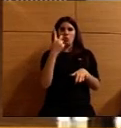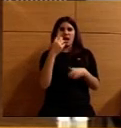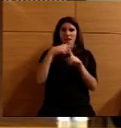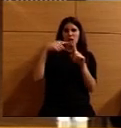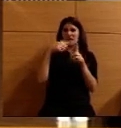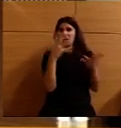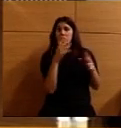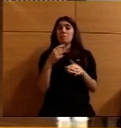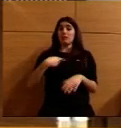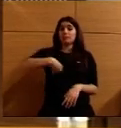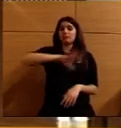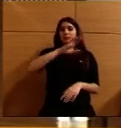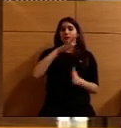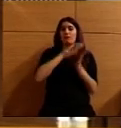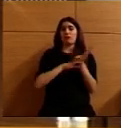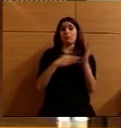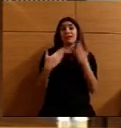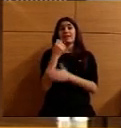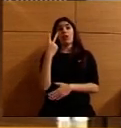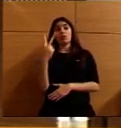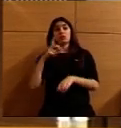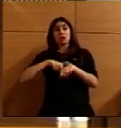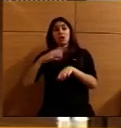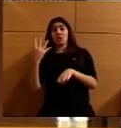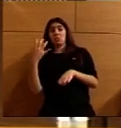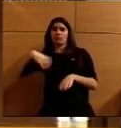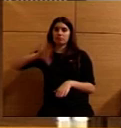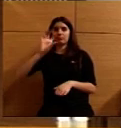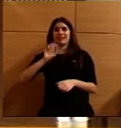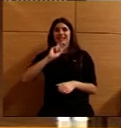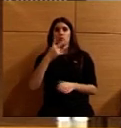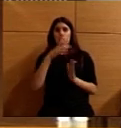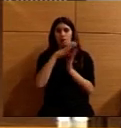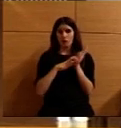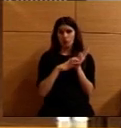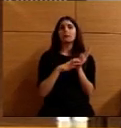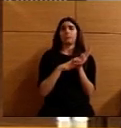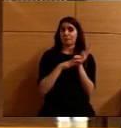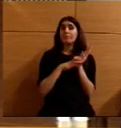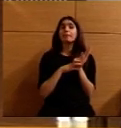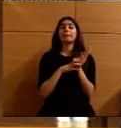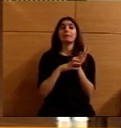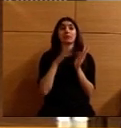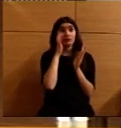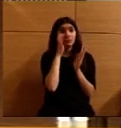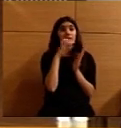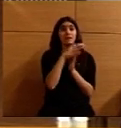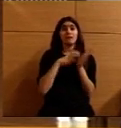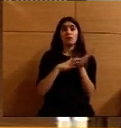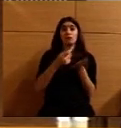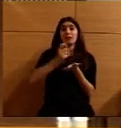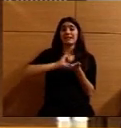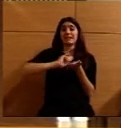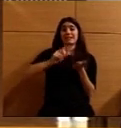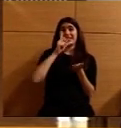un informe y el día 2 alrededor de las 4 el segundo informe. Si bien en el informe del secretario